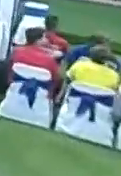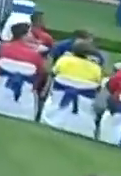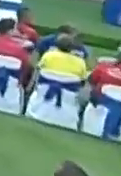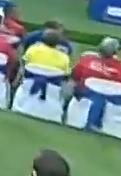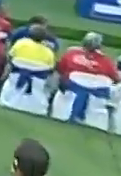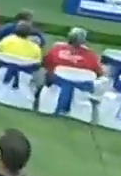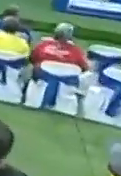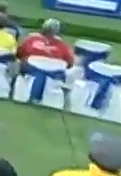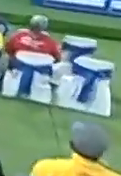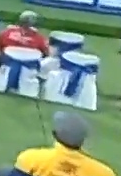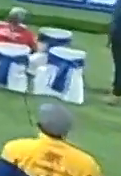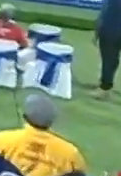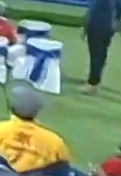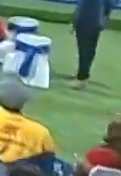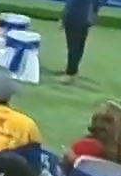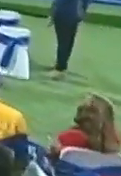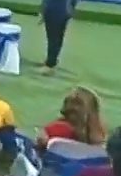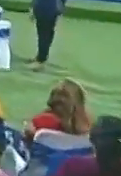¡Sabroso!